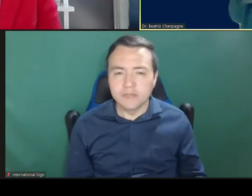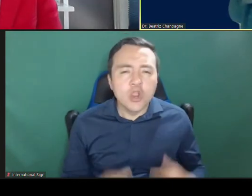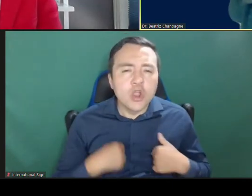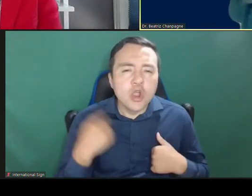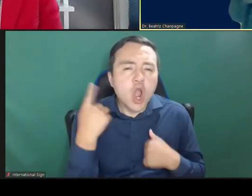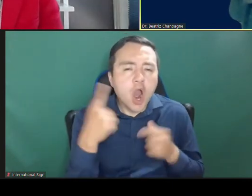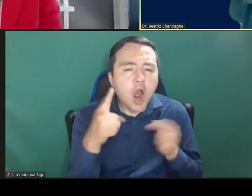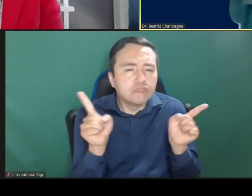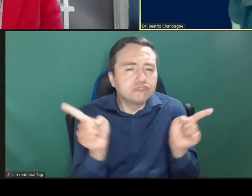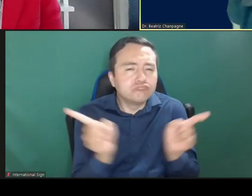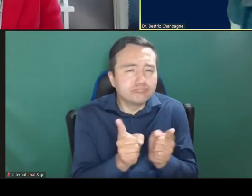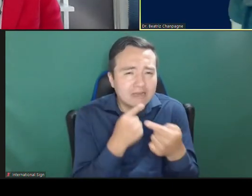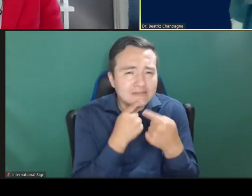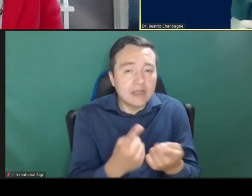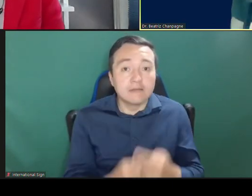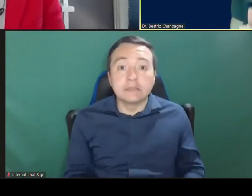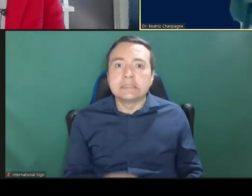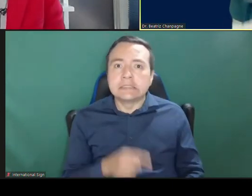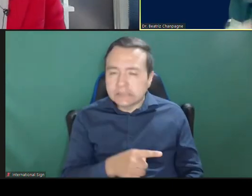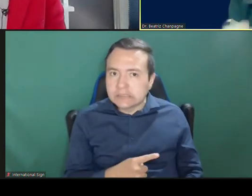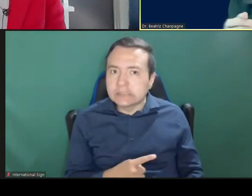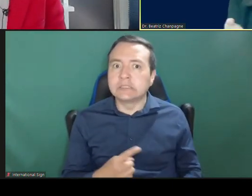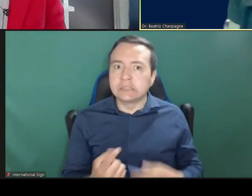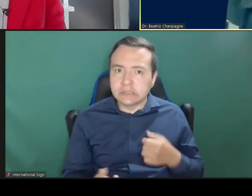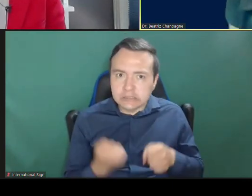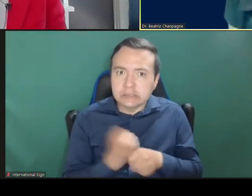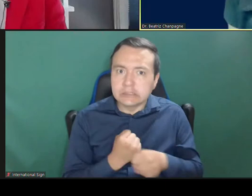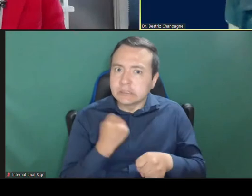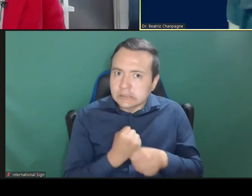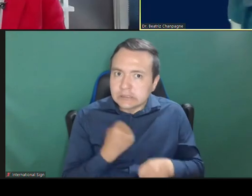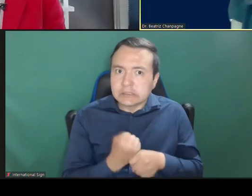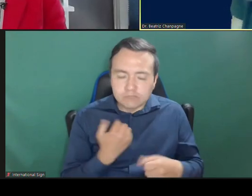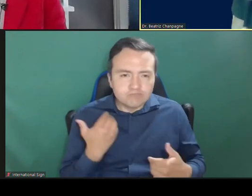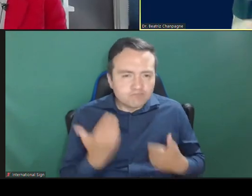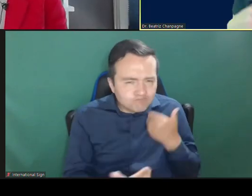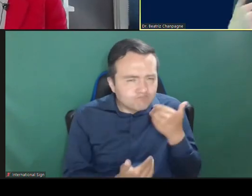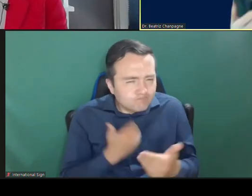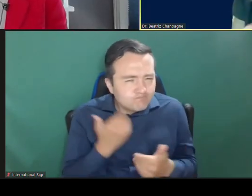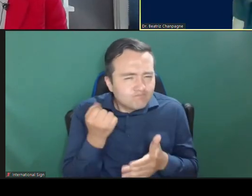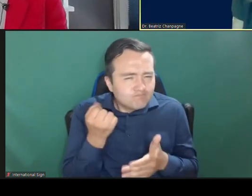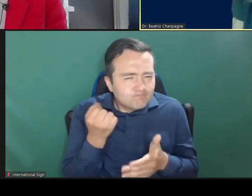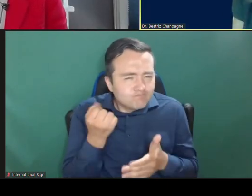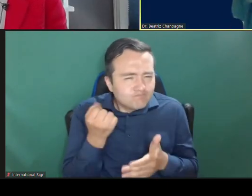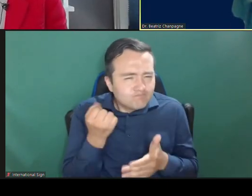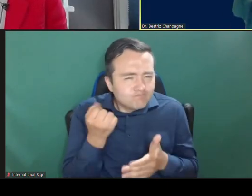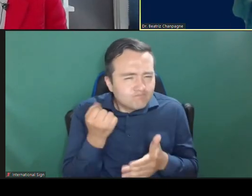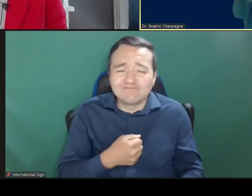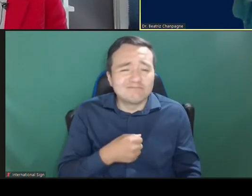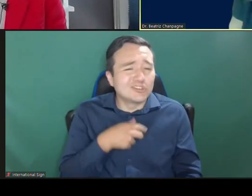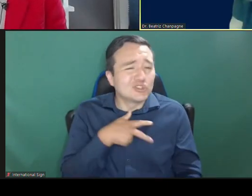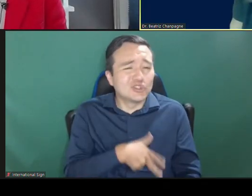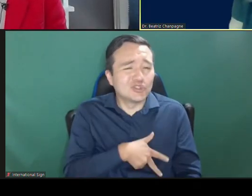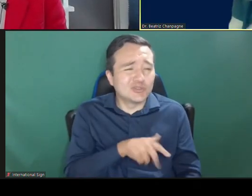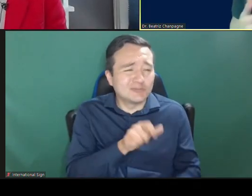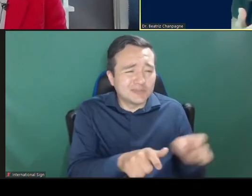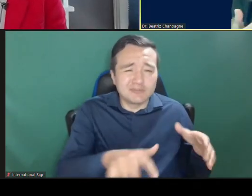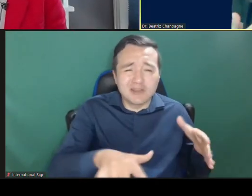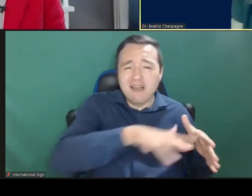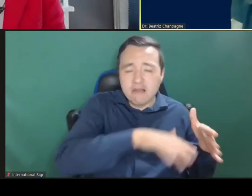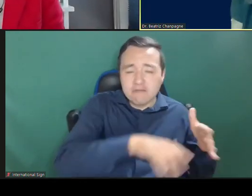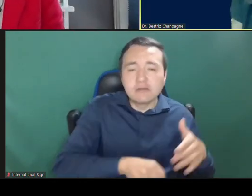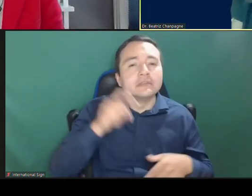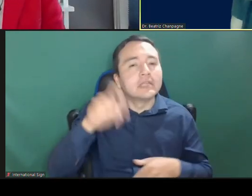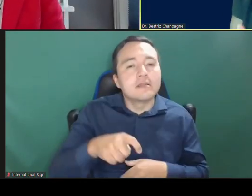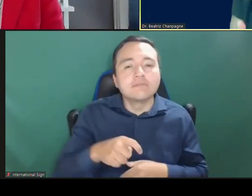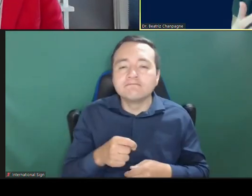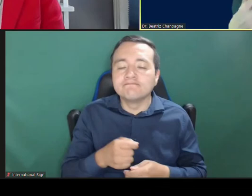es una gran lucha al nivel del día a día de sociedad civil requiere mucha perseverancia requiere mucho